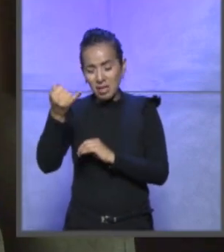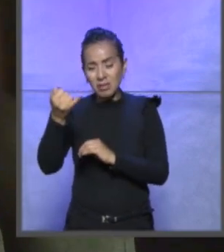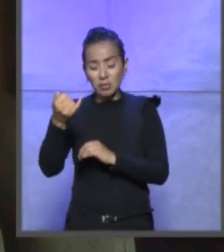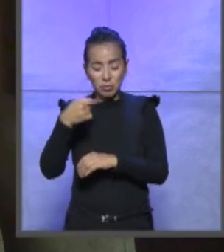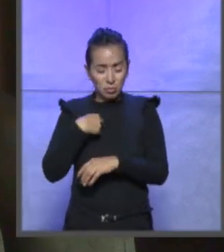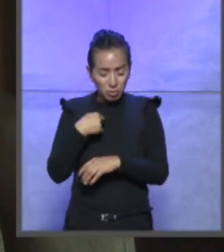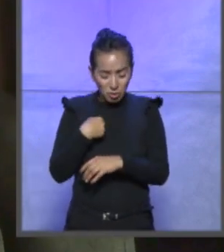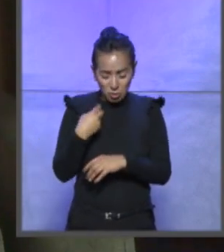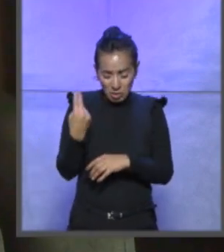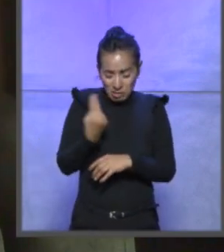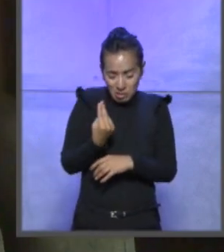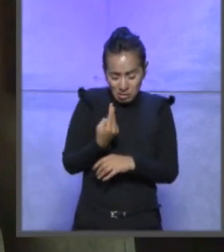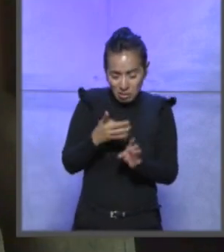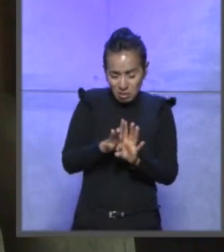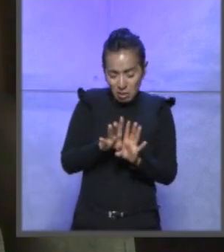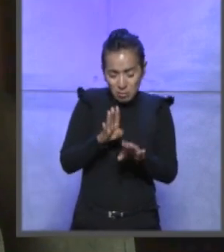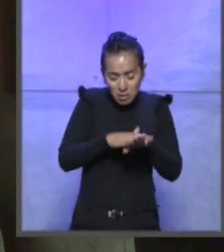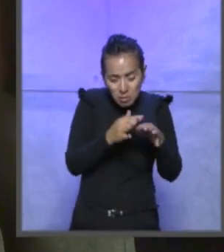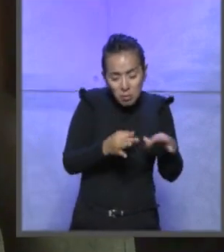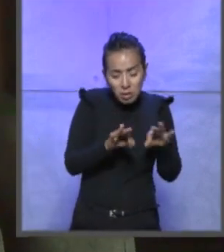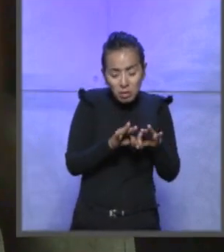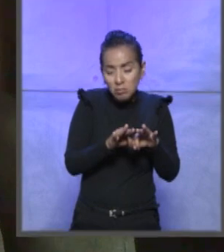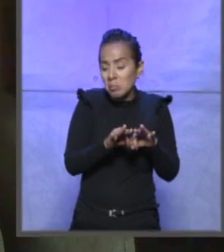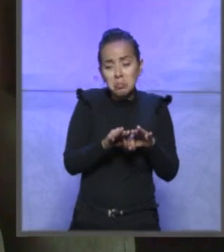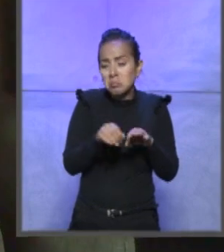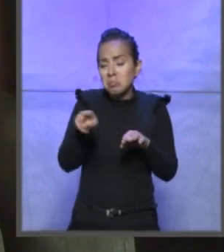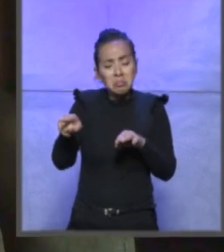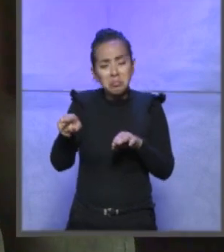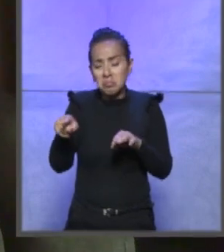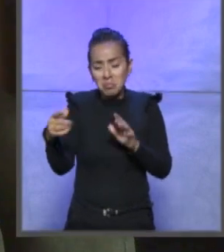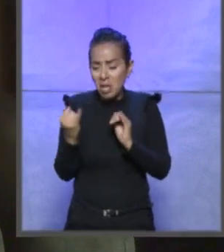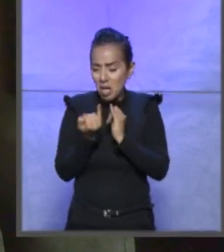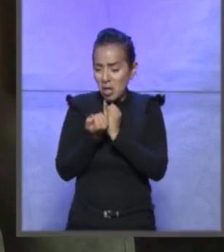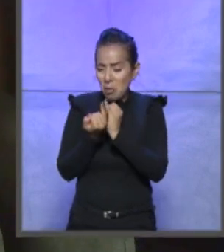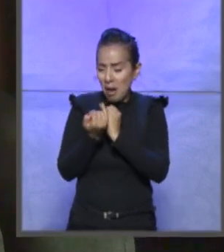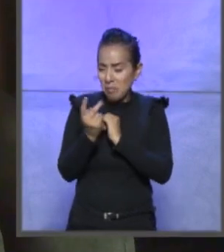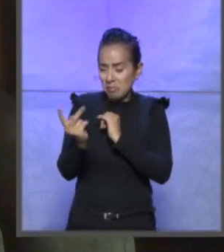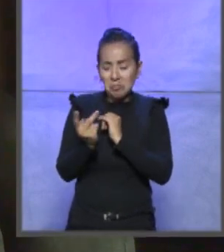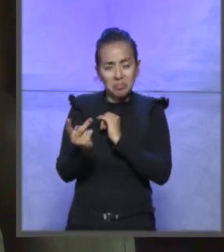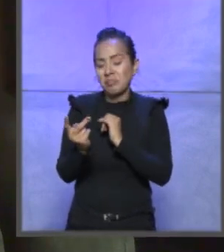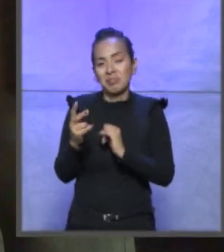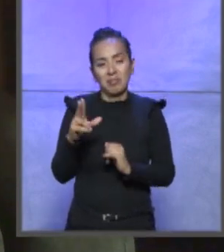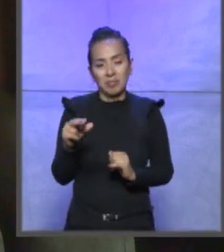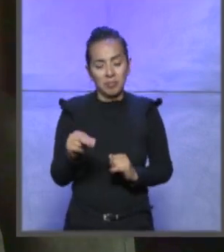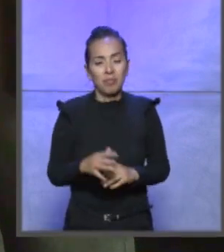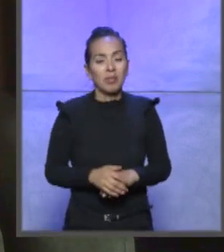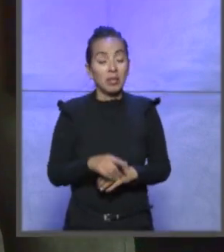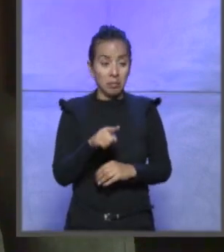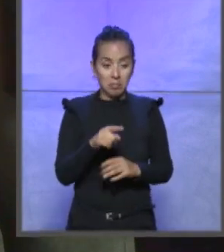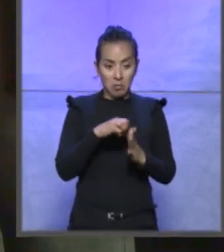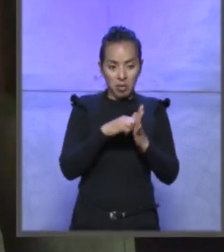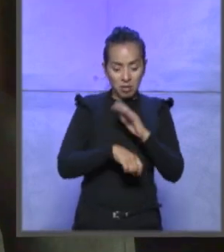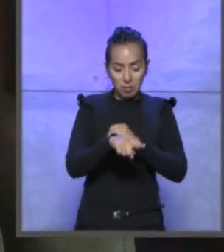Nuestras prioridades muchas veces no son sus prioridades. Para poner un ejemplo, las juventudes tenemos